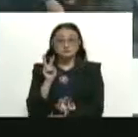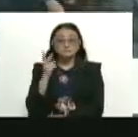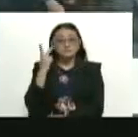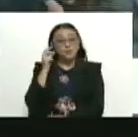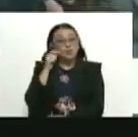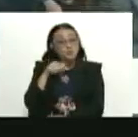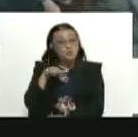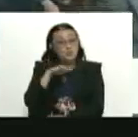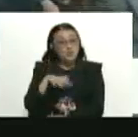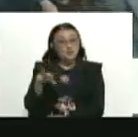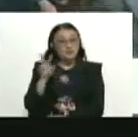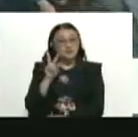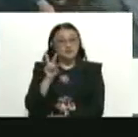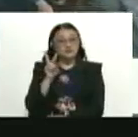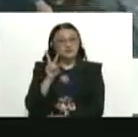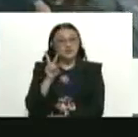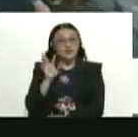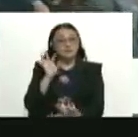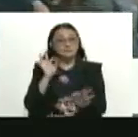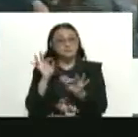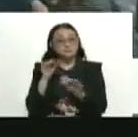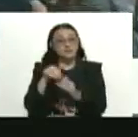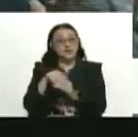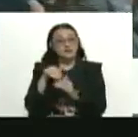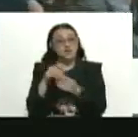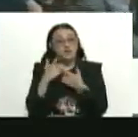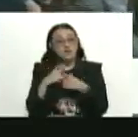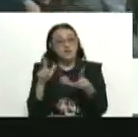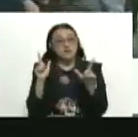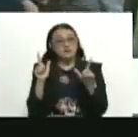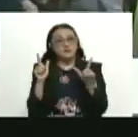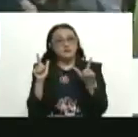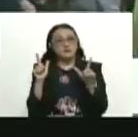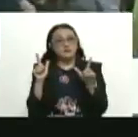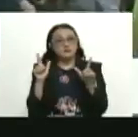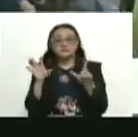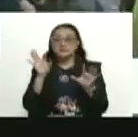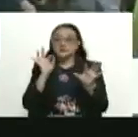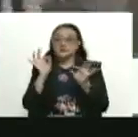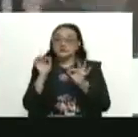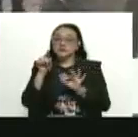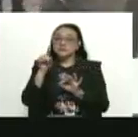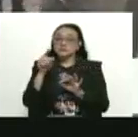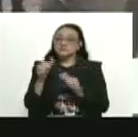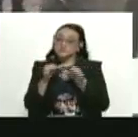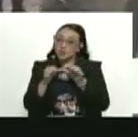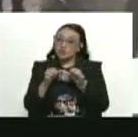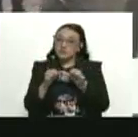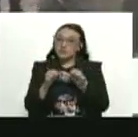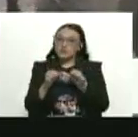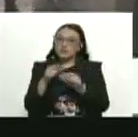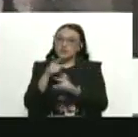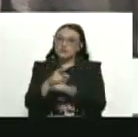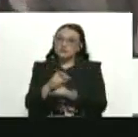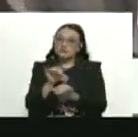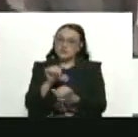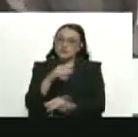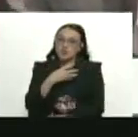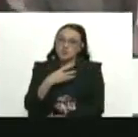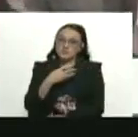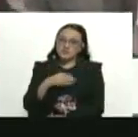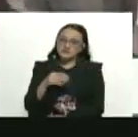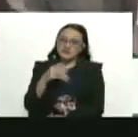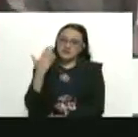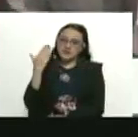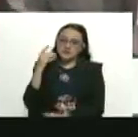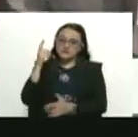pueblo venezolano, quienes elecciones libres, legítimas y soberanas lo escogieron para dar continuidad al legado del comandante supremo y